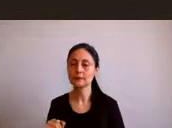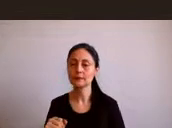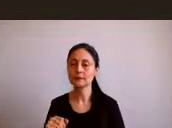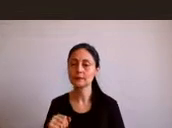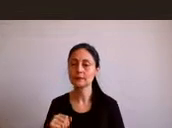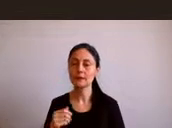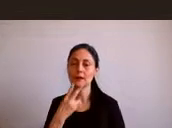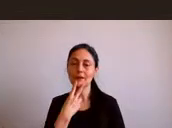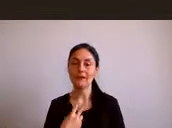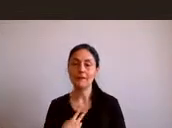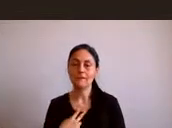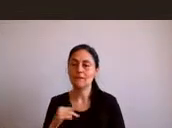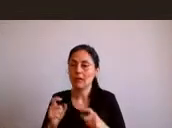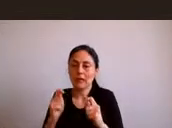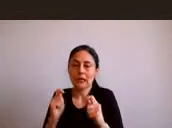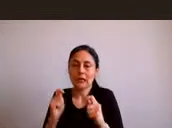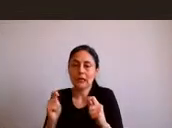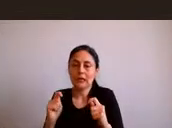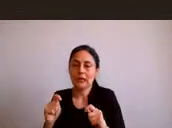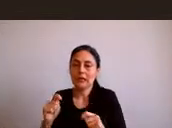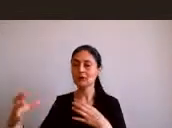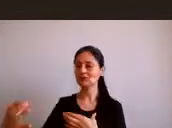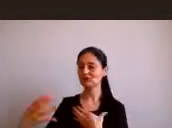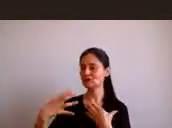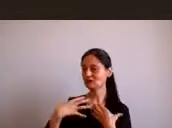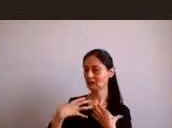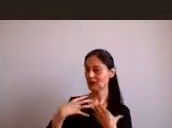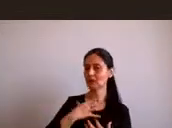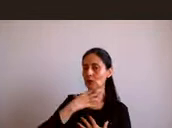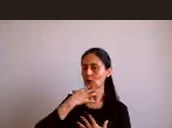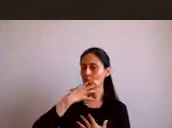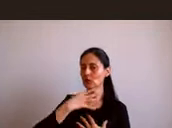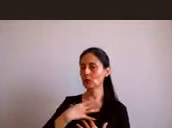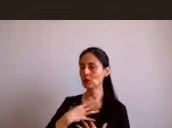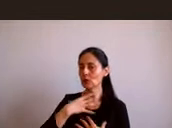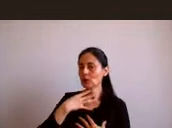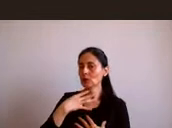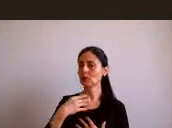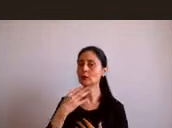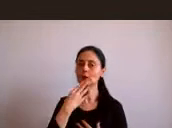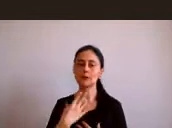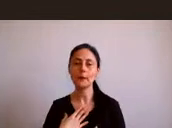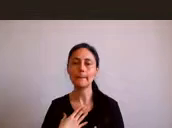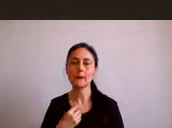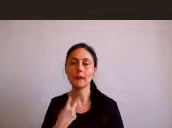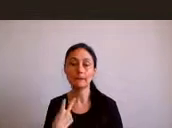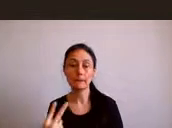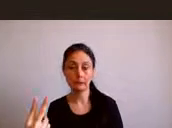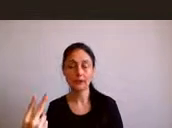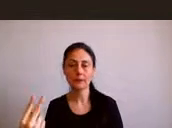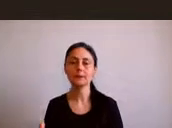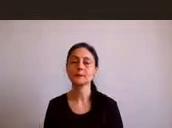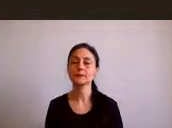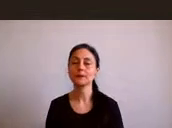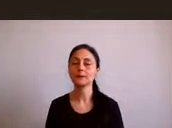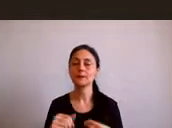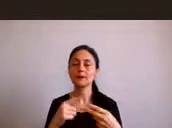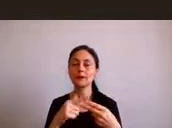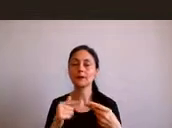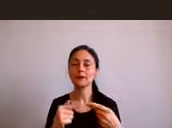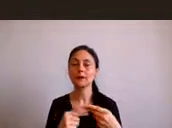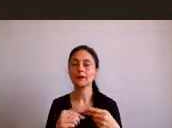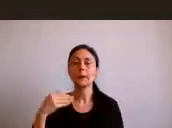algún soporte externo para poder sobrevivir. Entonces aquí primero quisiera contarle algunas cosas contextuales y después algunas cosas también